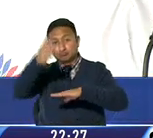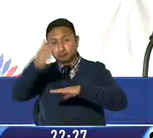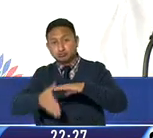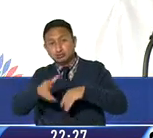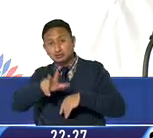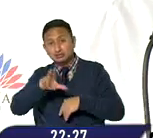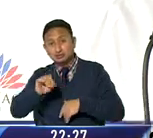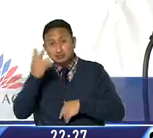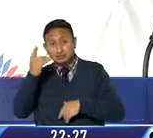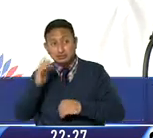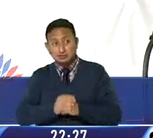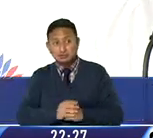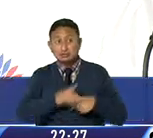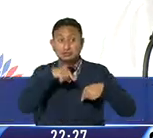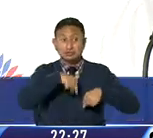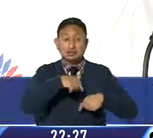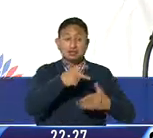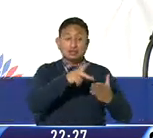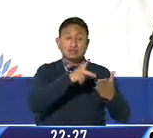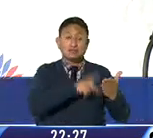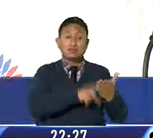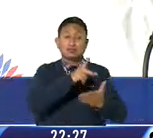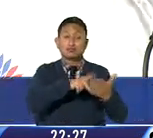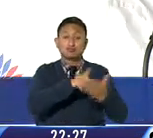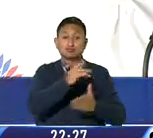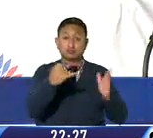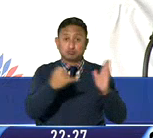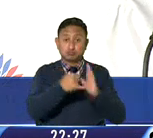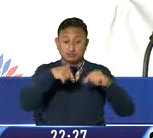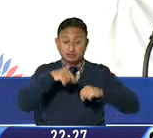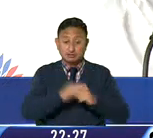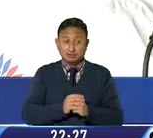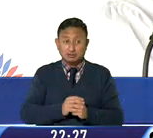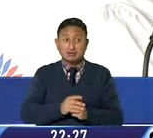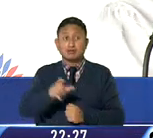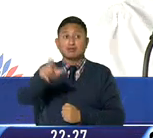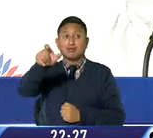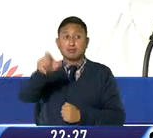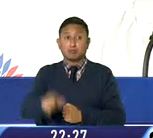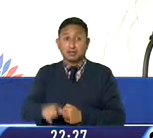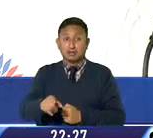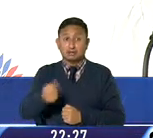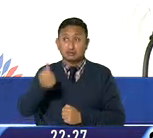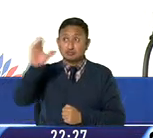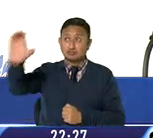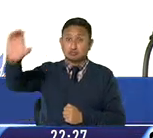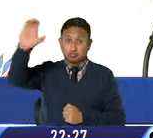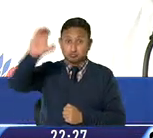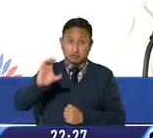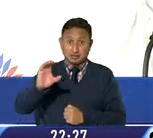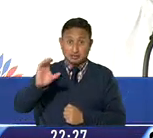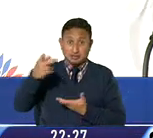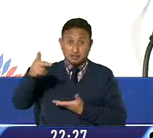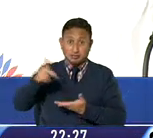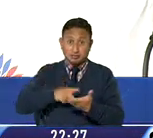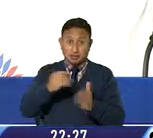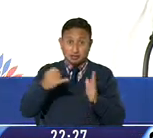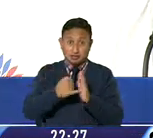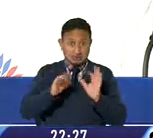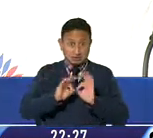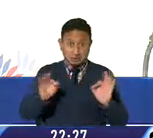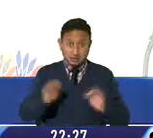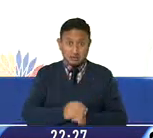planteando, dentro de esta reforma tributaria, no cobrar impuestos a las personas que quieran retornar esos capitales que salieron del país sin pagar